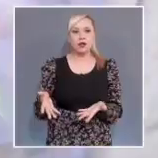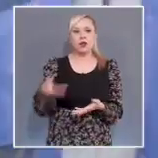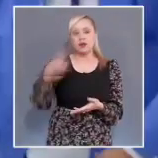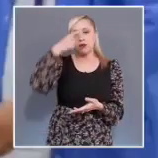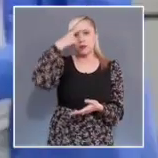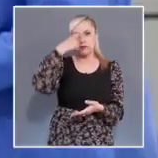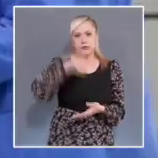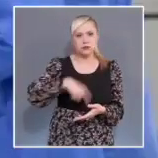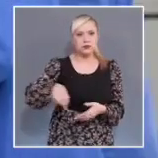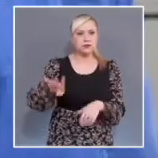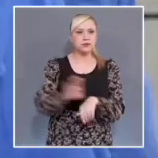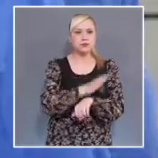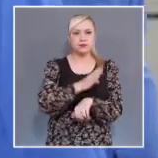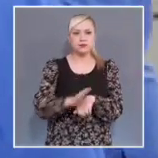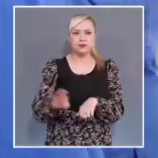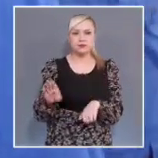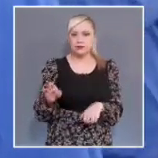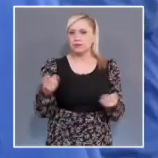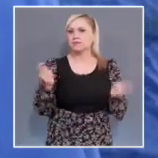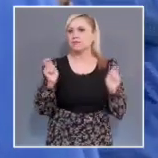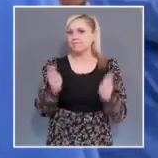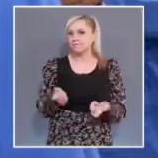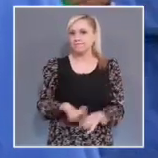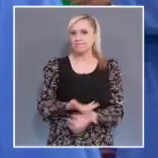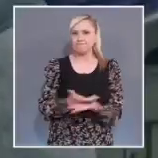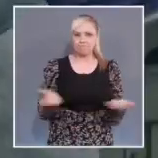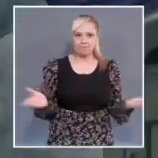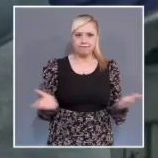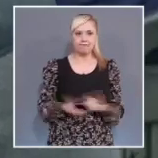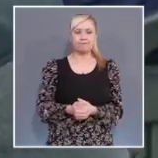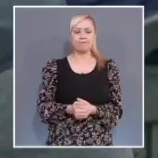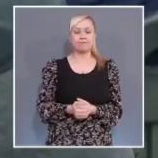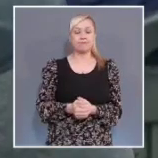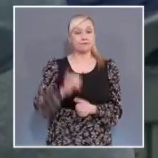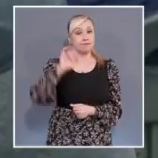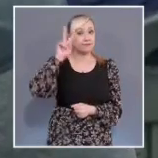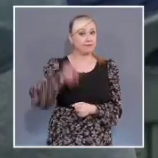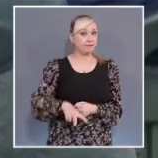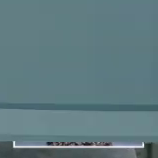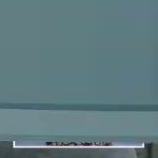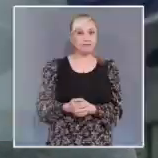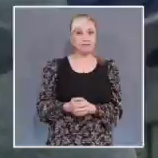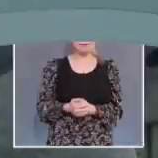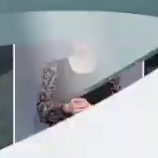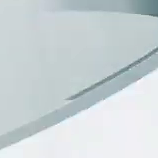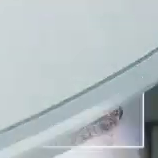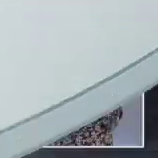benefician. Para el canal del Poder Judicial de la Federación, Marta Rodríguez.